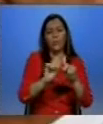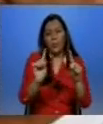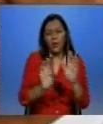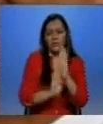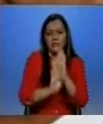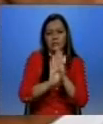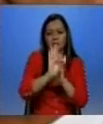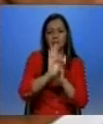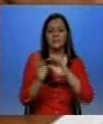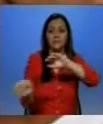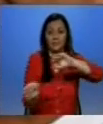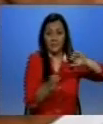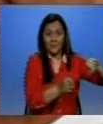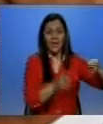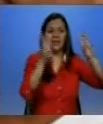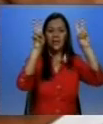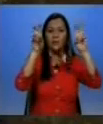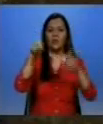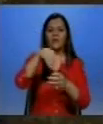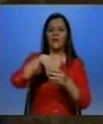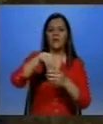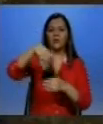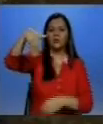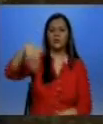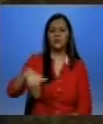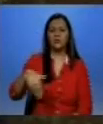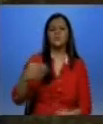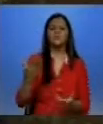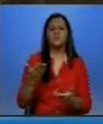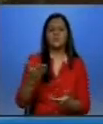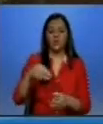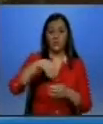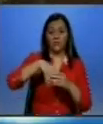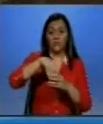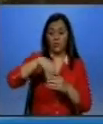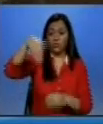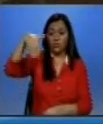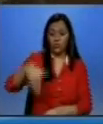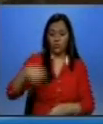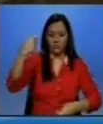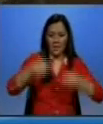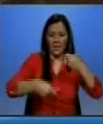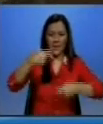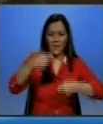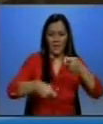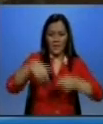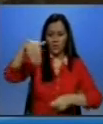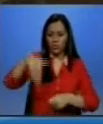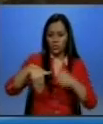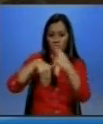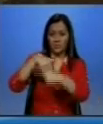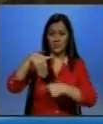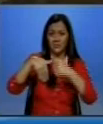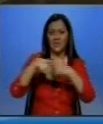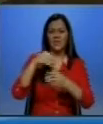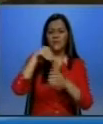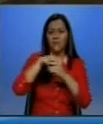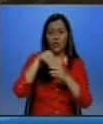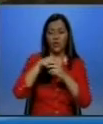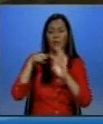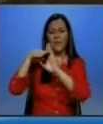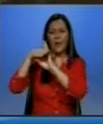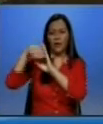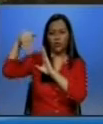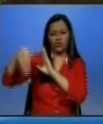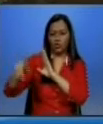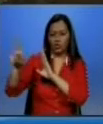creciendo. Constitución de un Fondo del Sur. El Fondo del Sur para mí incluso es mucho más importante que el Banco del Sur. Además, con ese Fondo